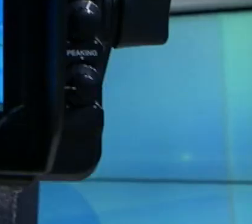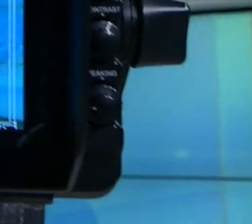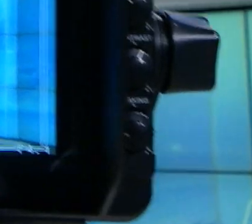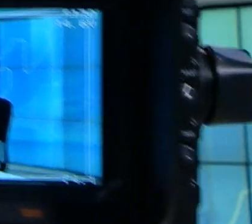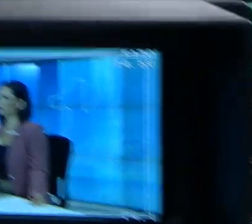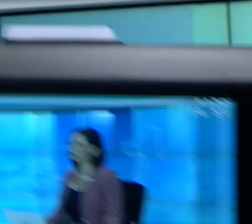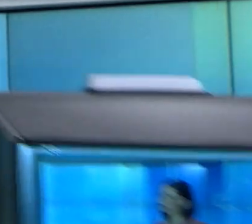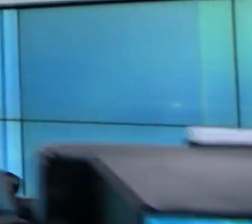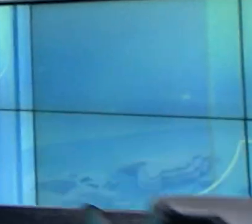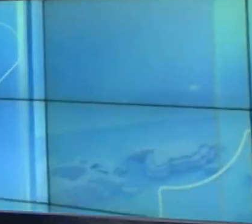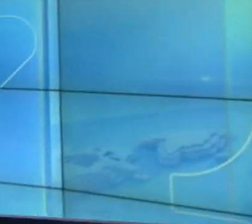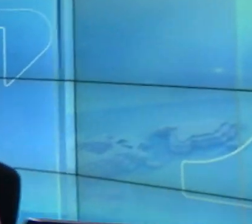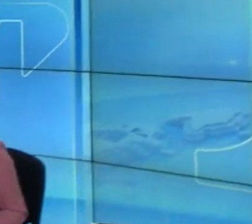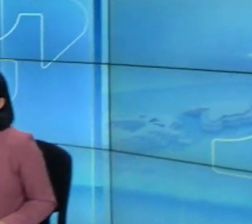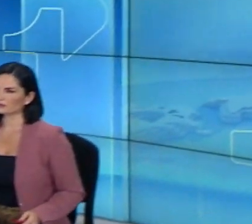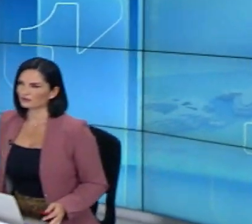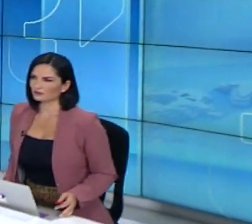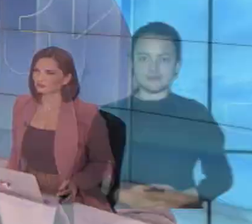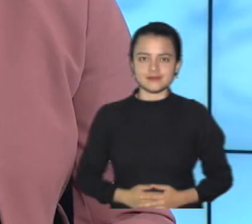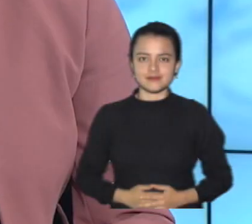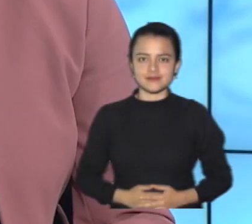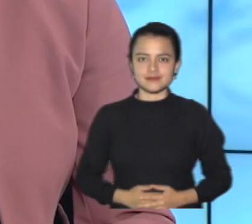contra?